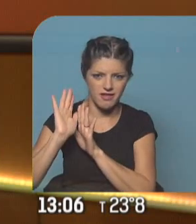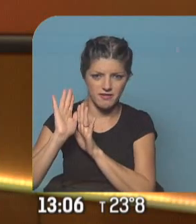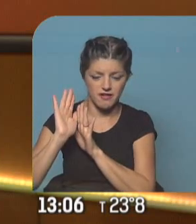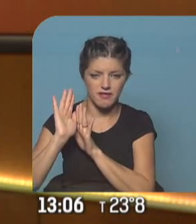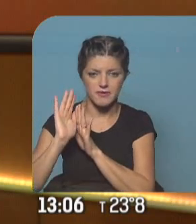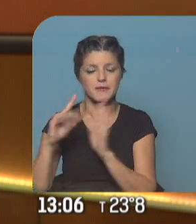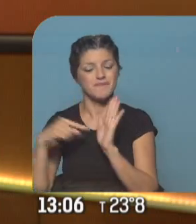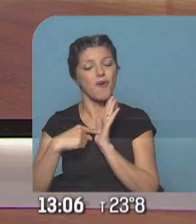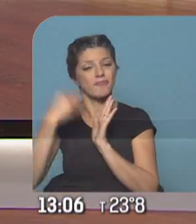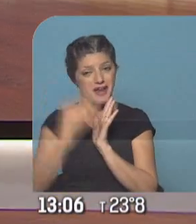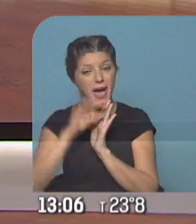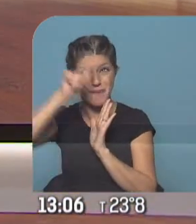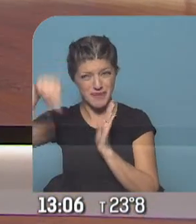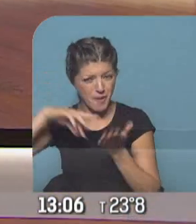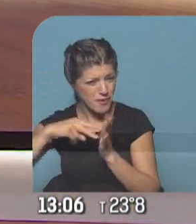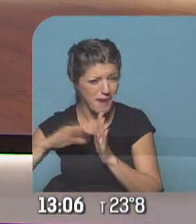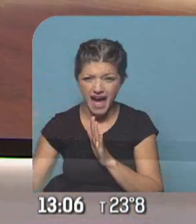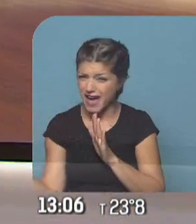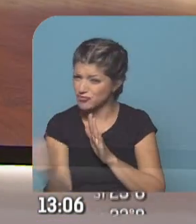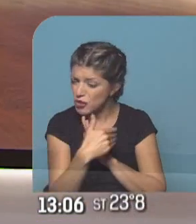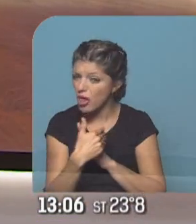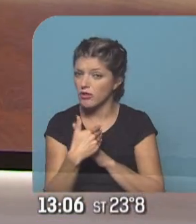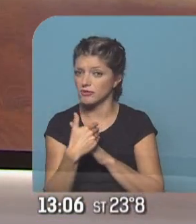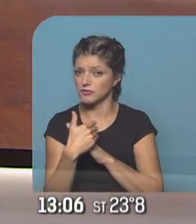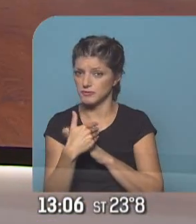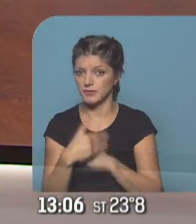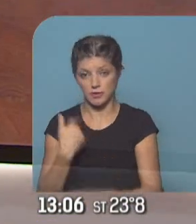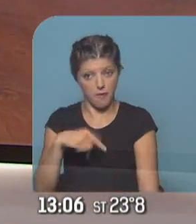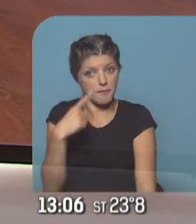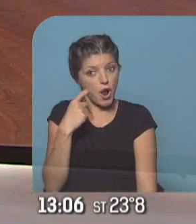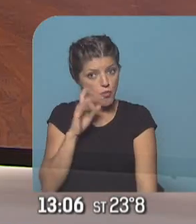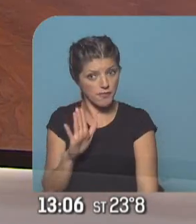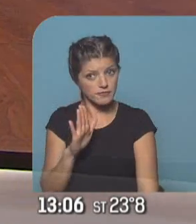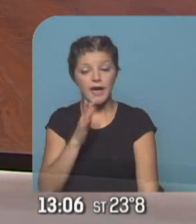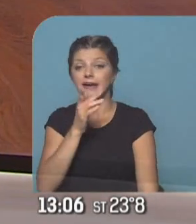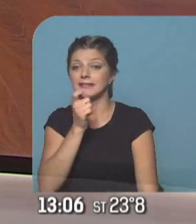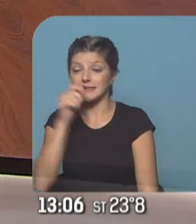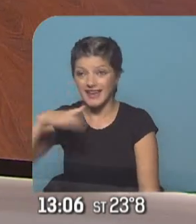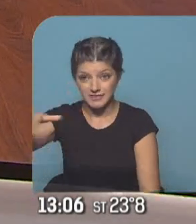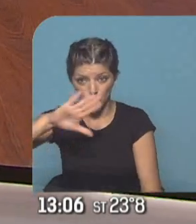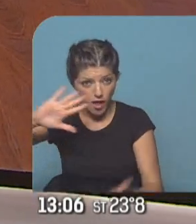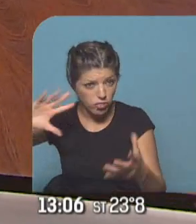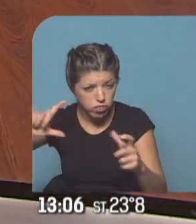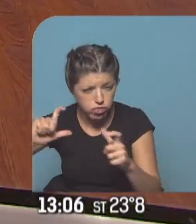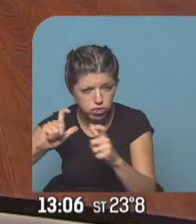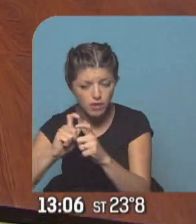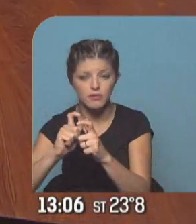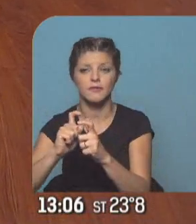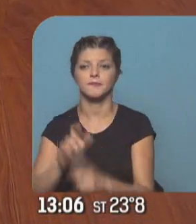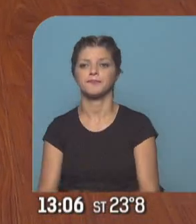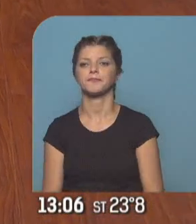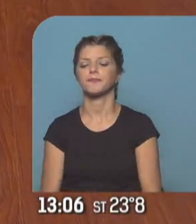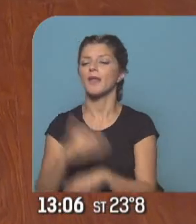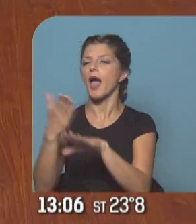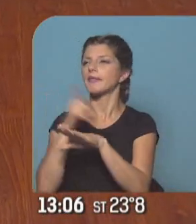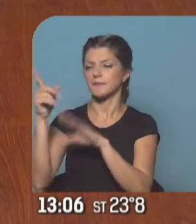abarcar, hay cosas concretas que las vamos a empezar a sentir si el Amazonas empieza a desaparecer. Antes de pasar a Raúl, que te